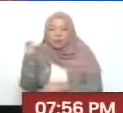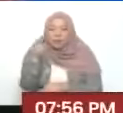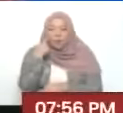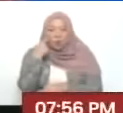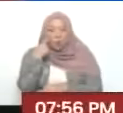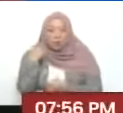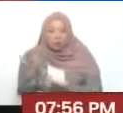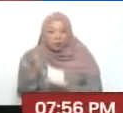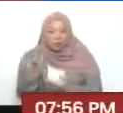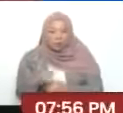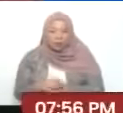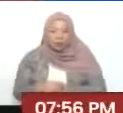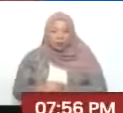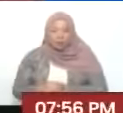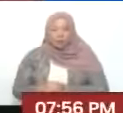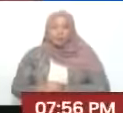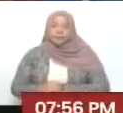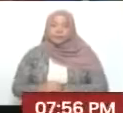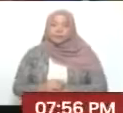pues.